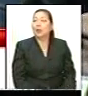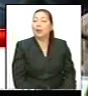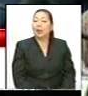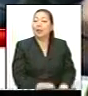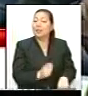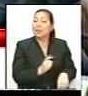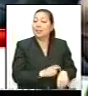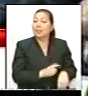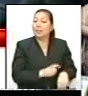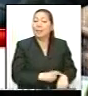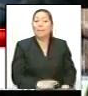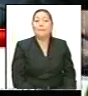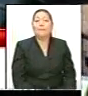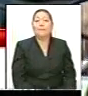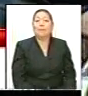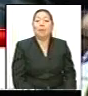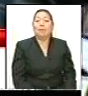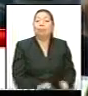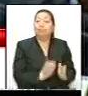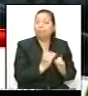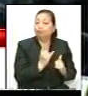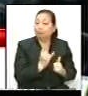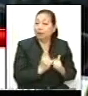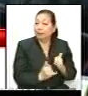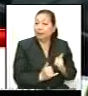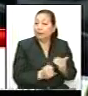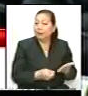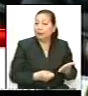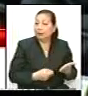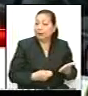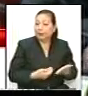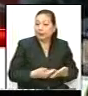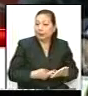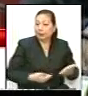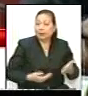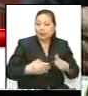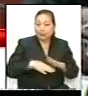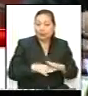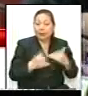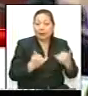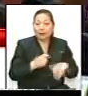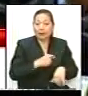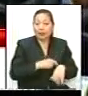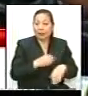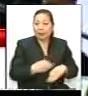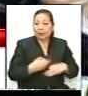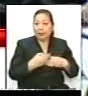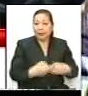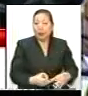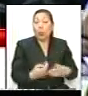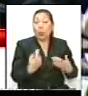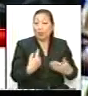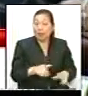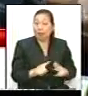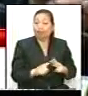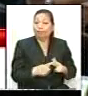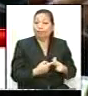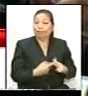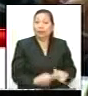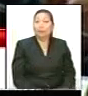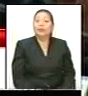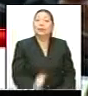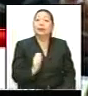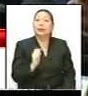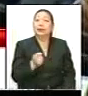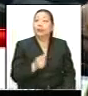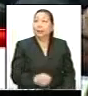tiempo término del cual prescribe la acción. Dentro de este plazo, una vez iniciado el procedimiento